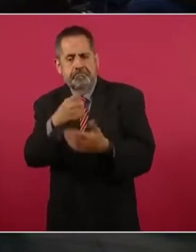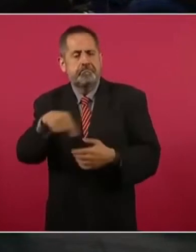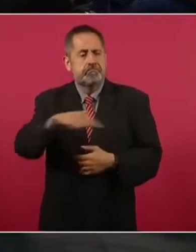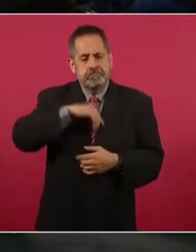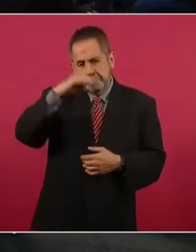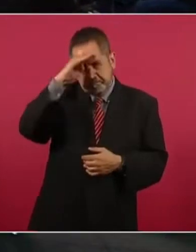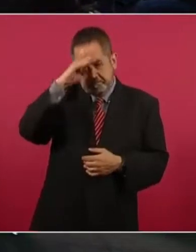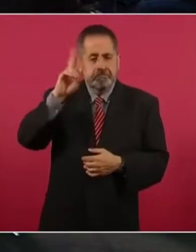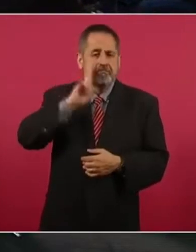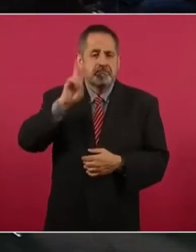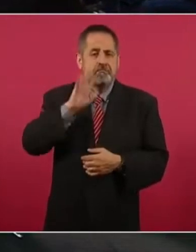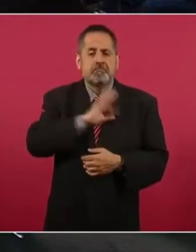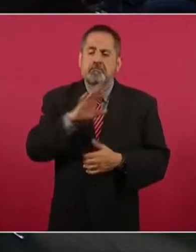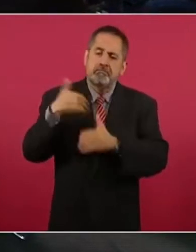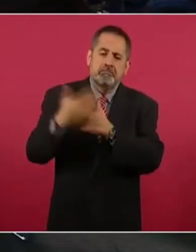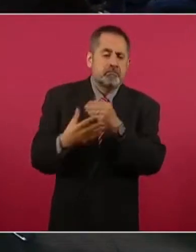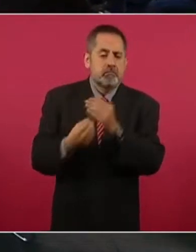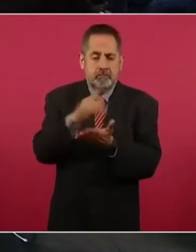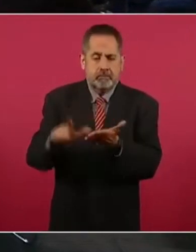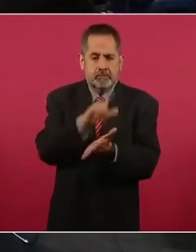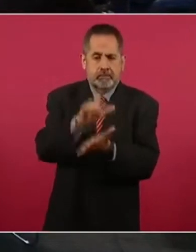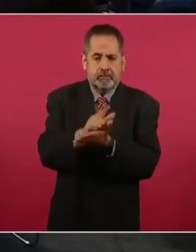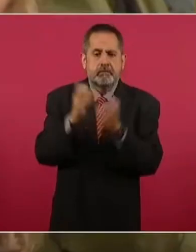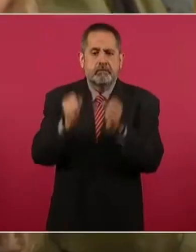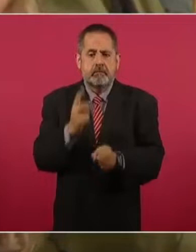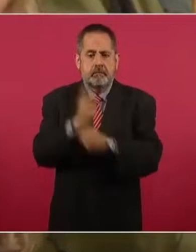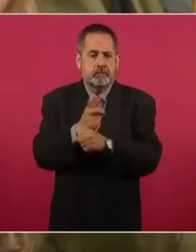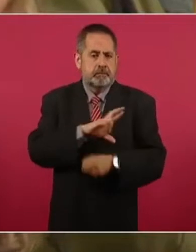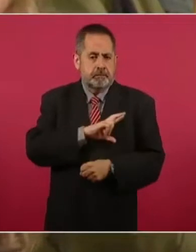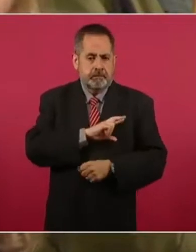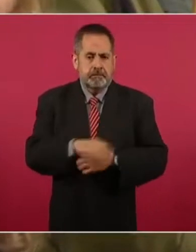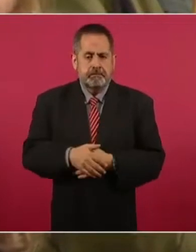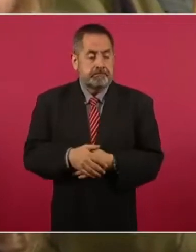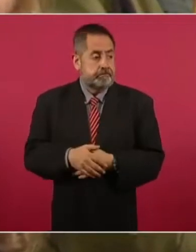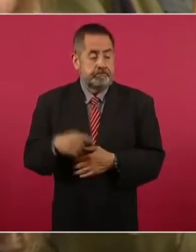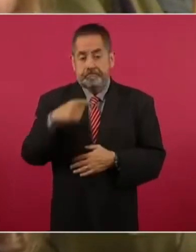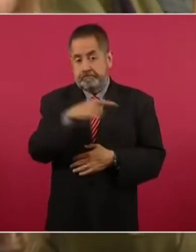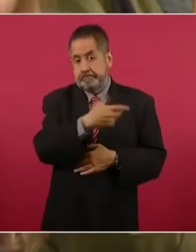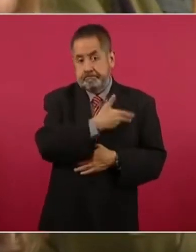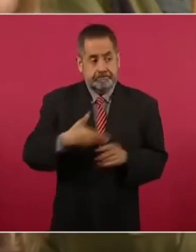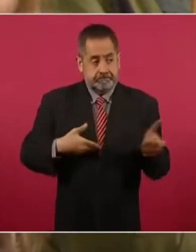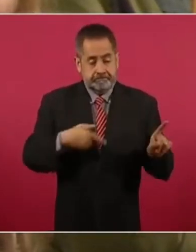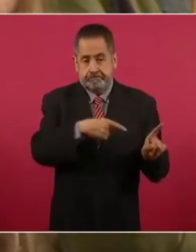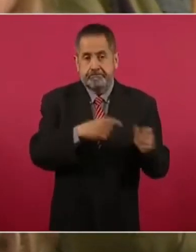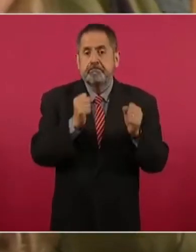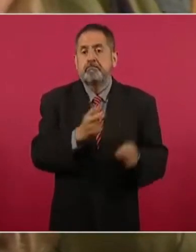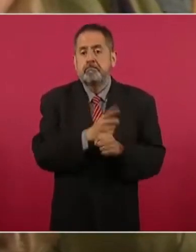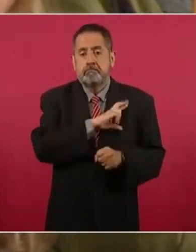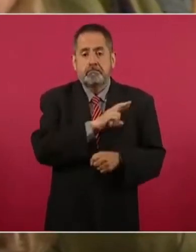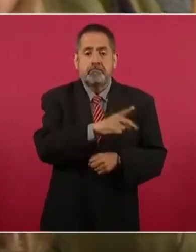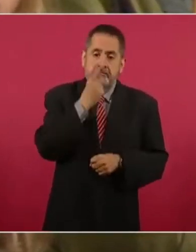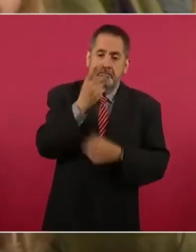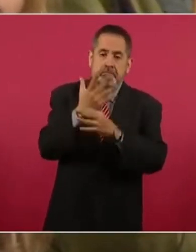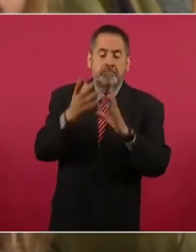la necesidad de contar con la Ley de Seguridad Privada. El presidente de este consejo hace unos días comentó